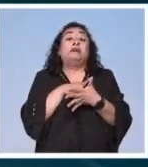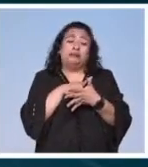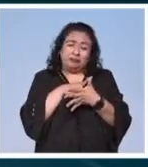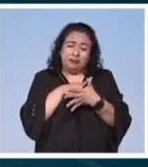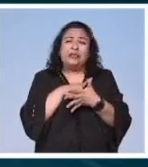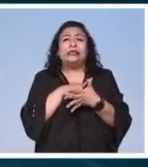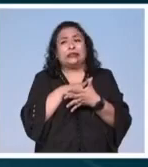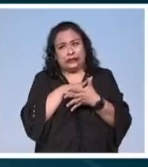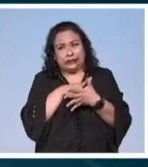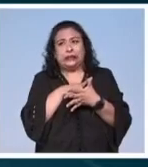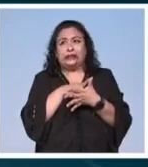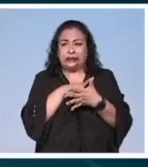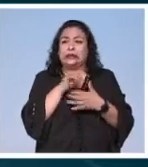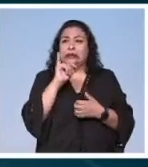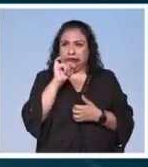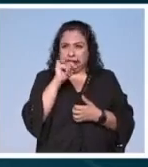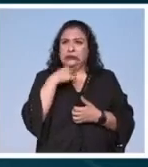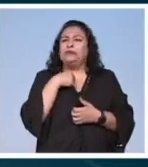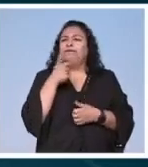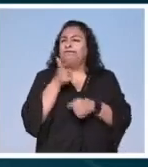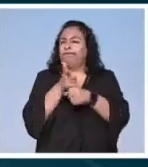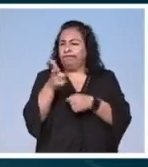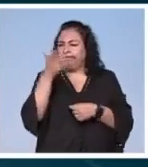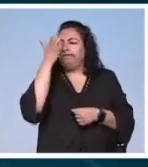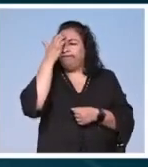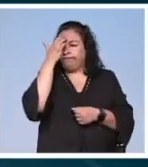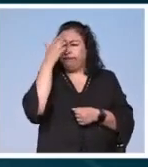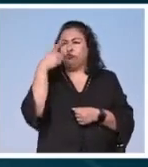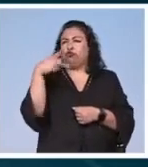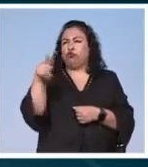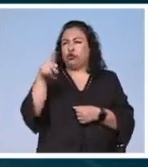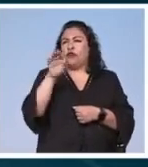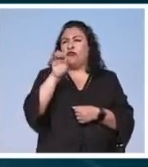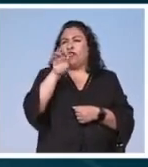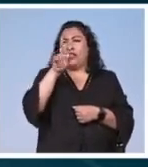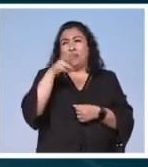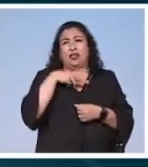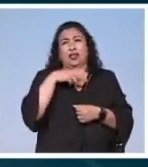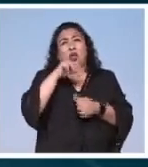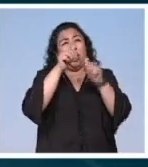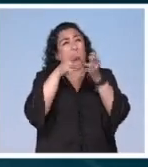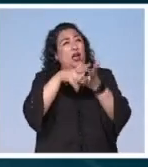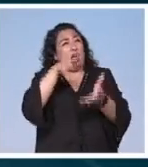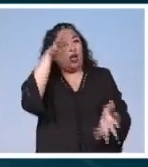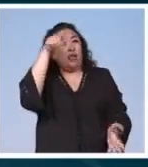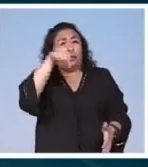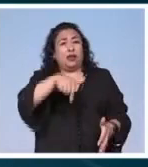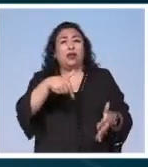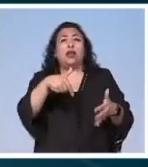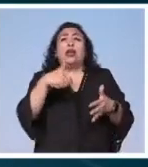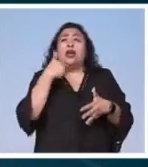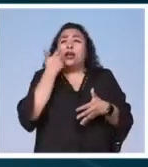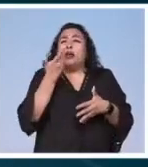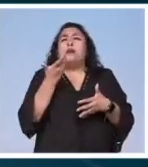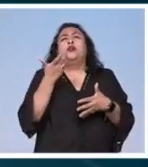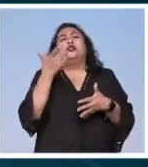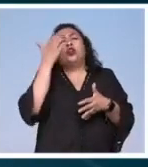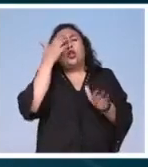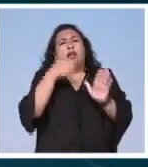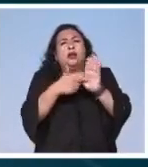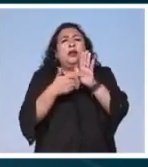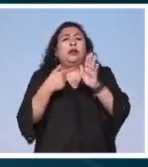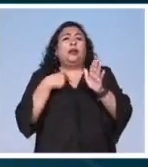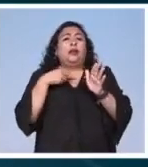bien uno reconoce la obra de Federico Silva con estas obras masivas, aquí lo buscamos representar más bien con